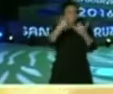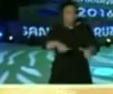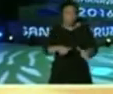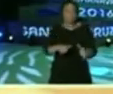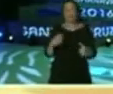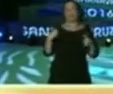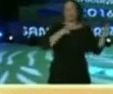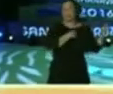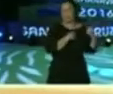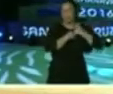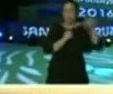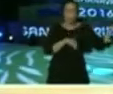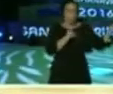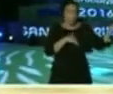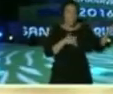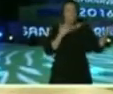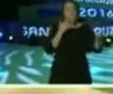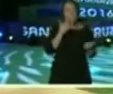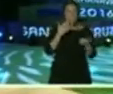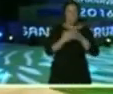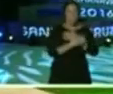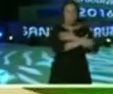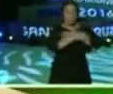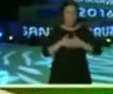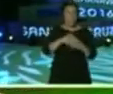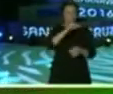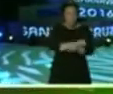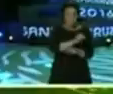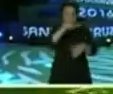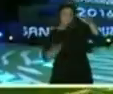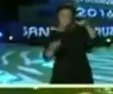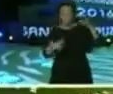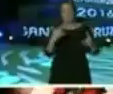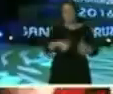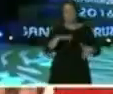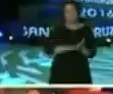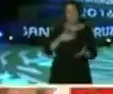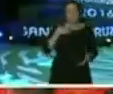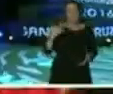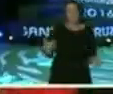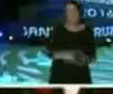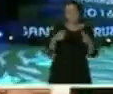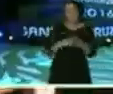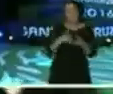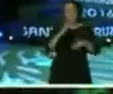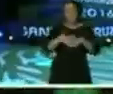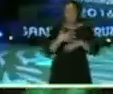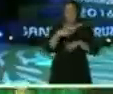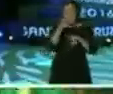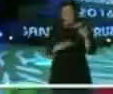festival, miseria, paro y desigualdad, son festivales mi sociedad, pa' que mi tierra no sufra más. La solución no es